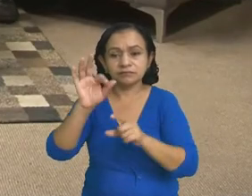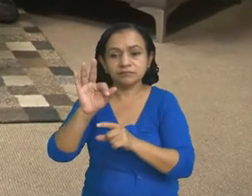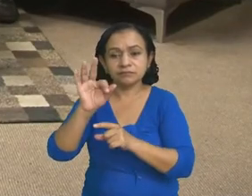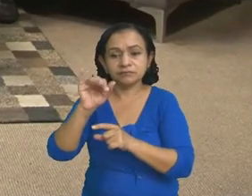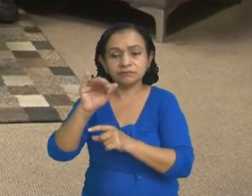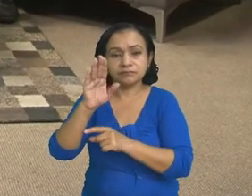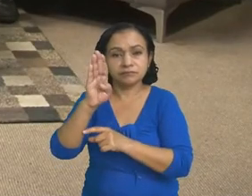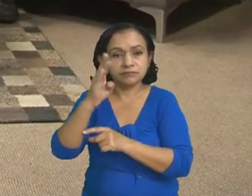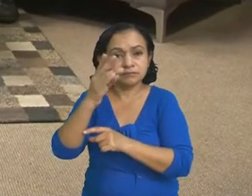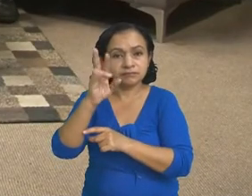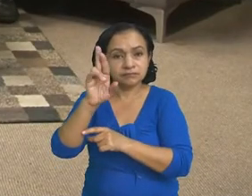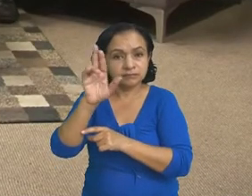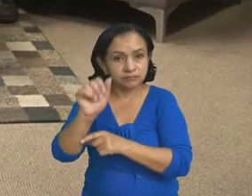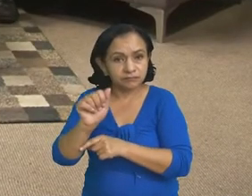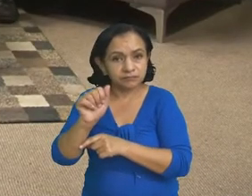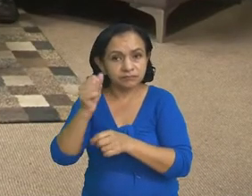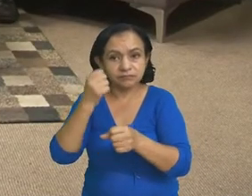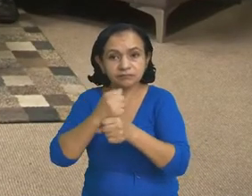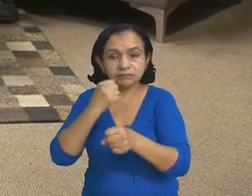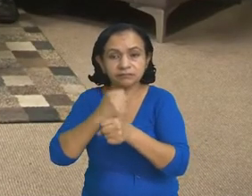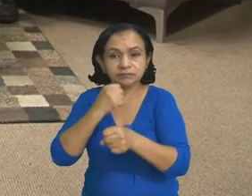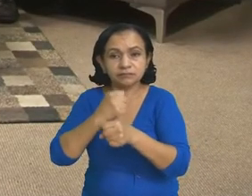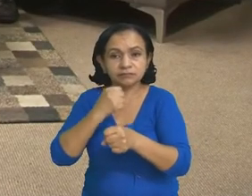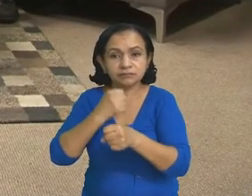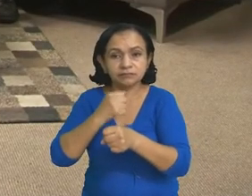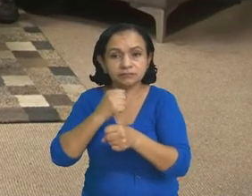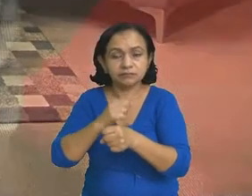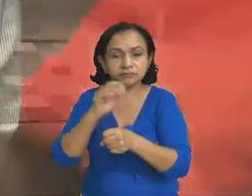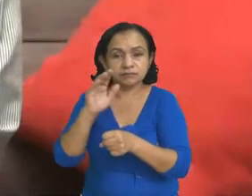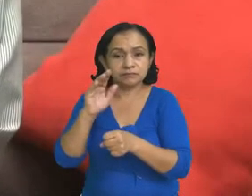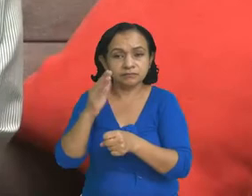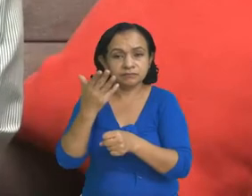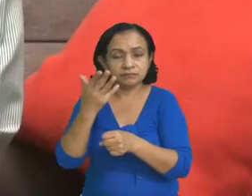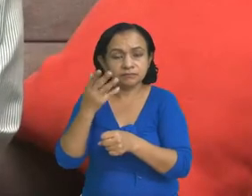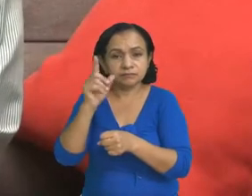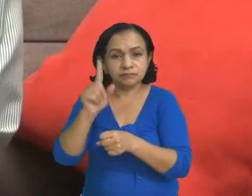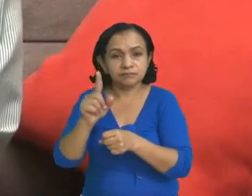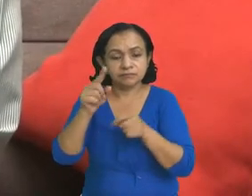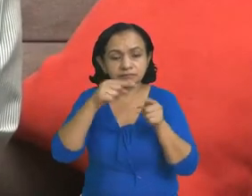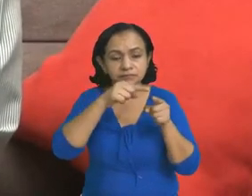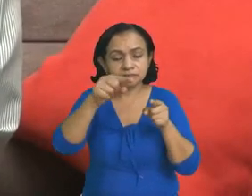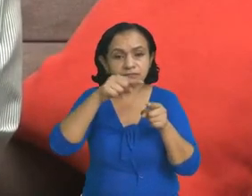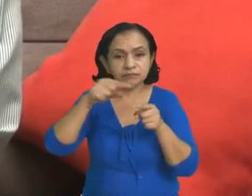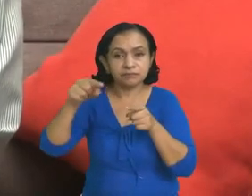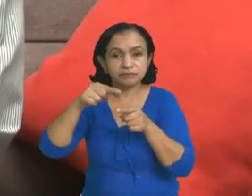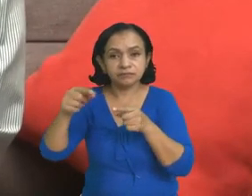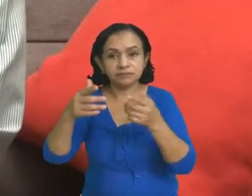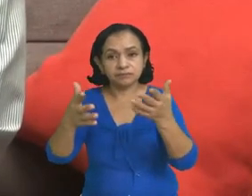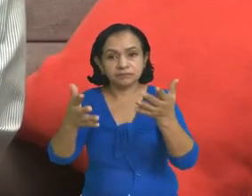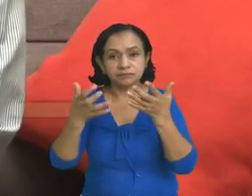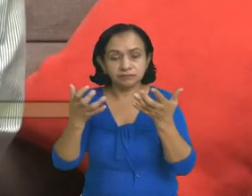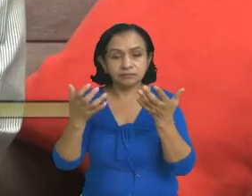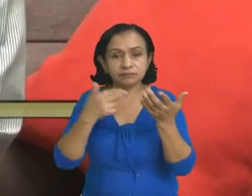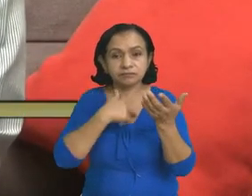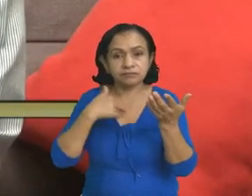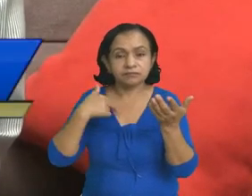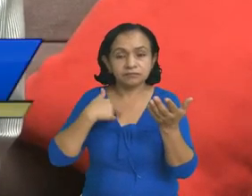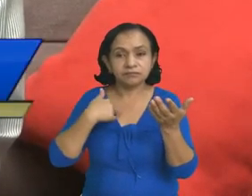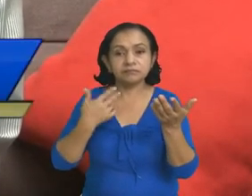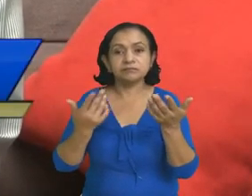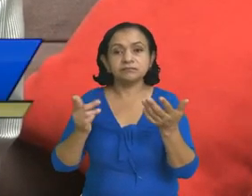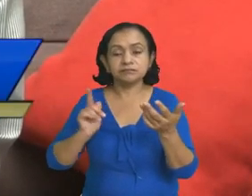se está trabajando en, no recuerdo si son 91 municipios, lo que la meta de